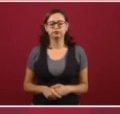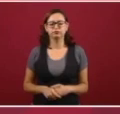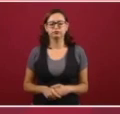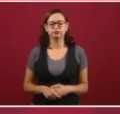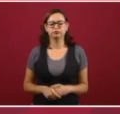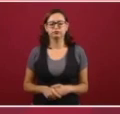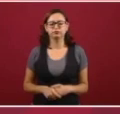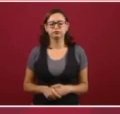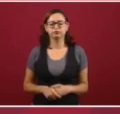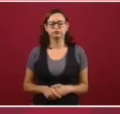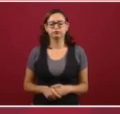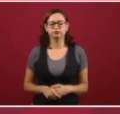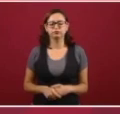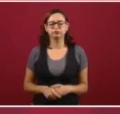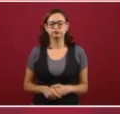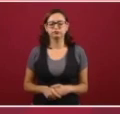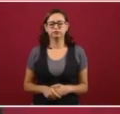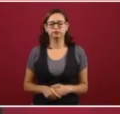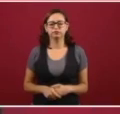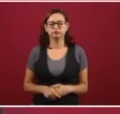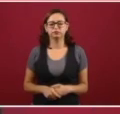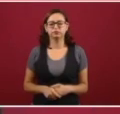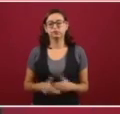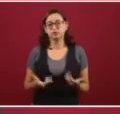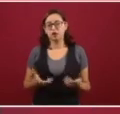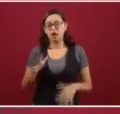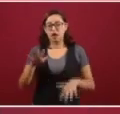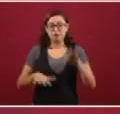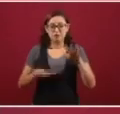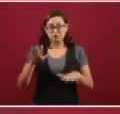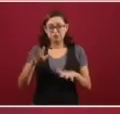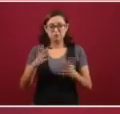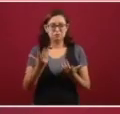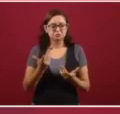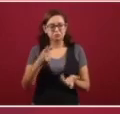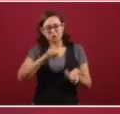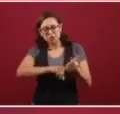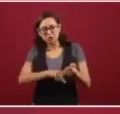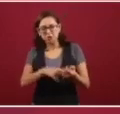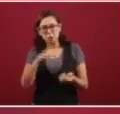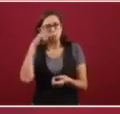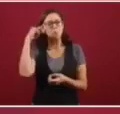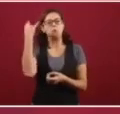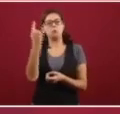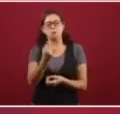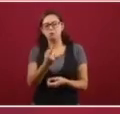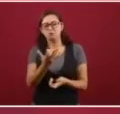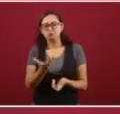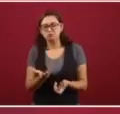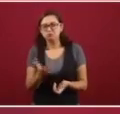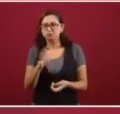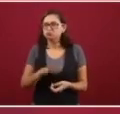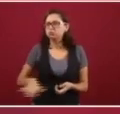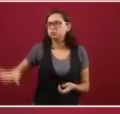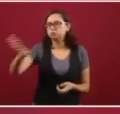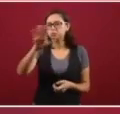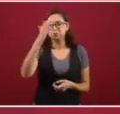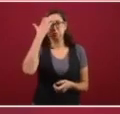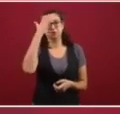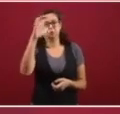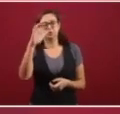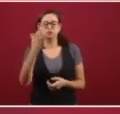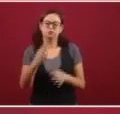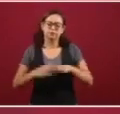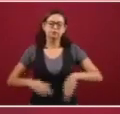cosas que no se saben y es importante